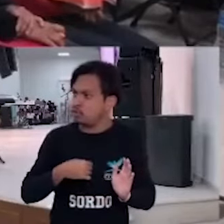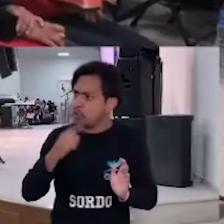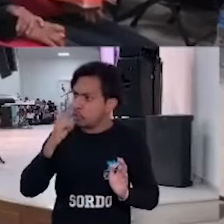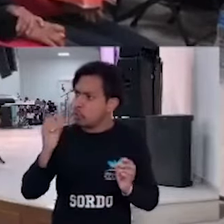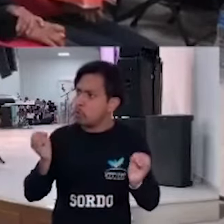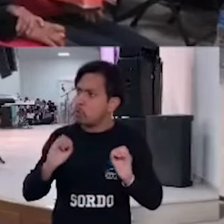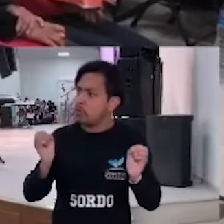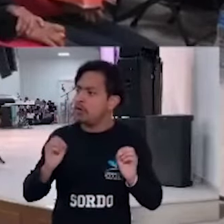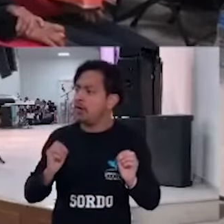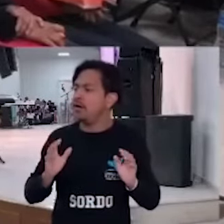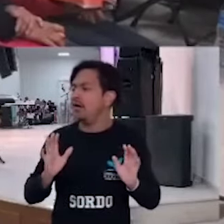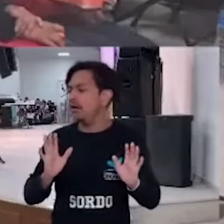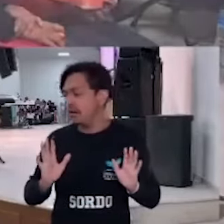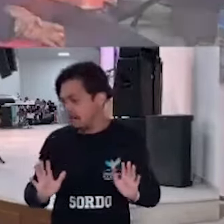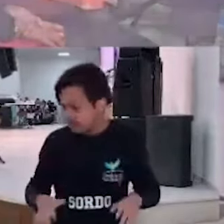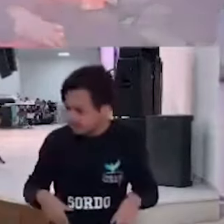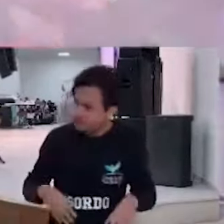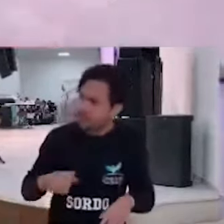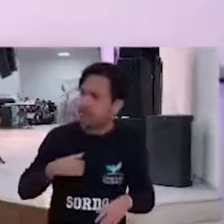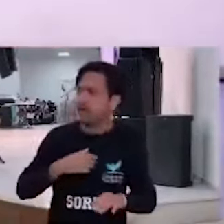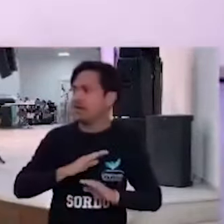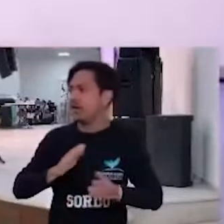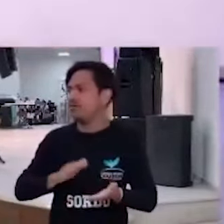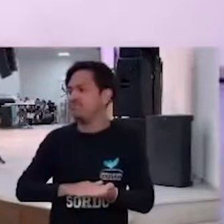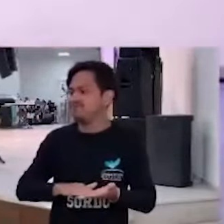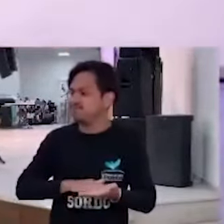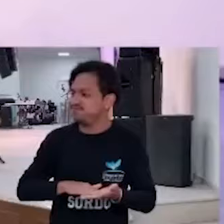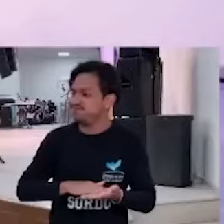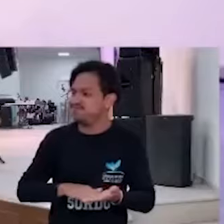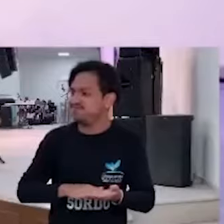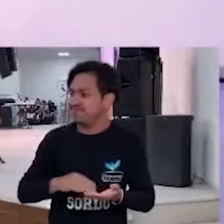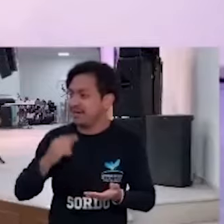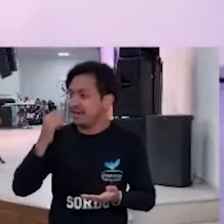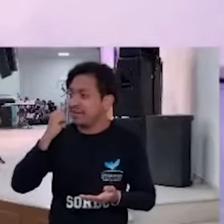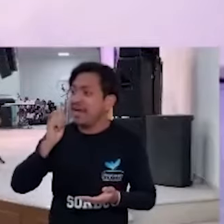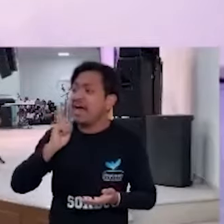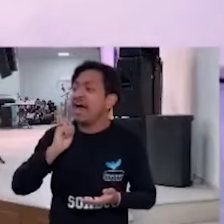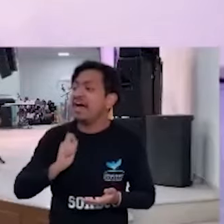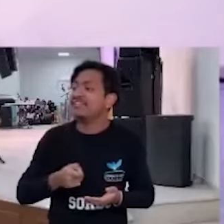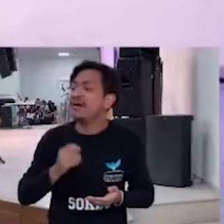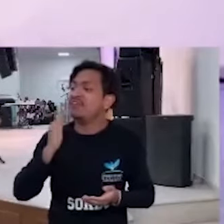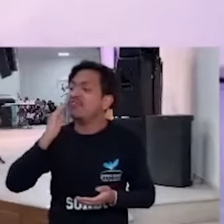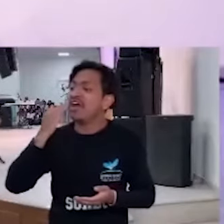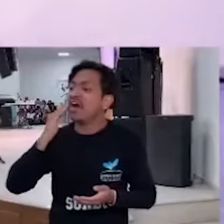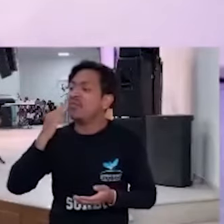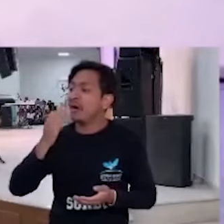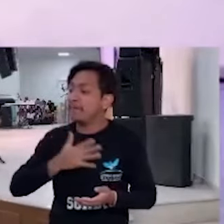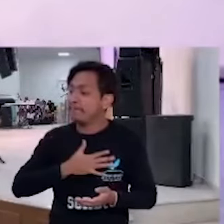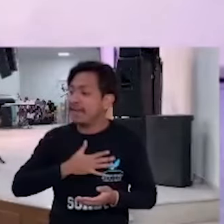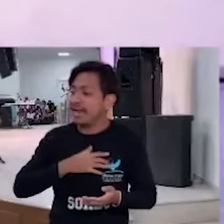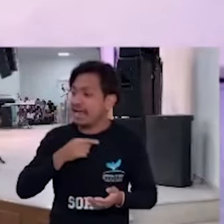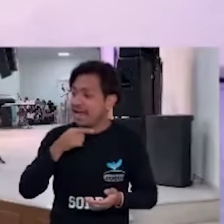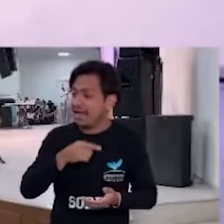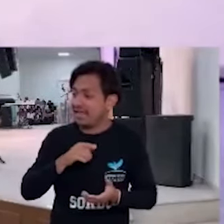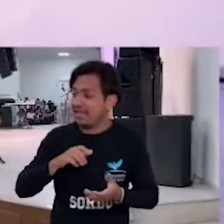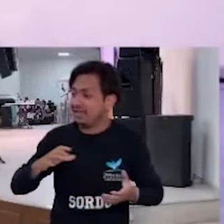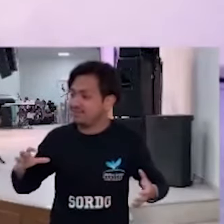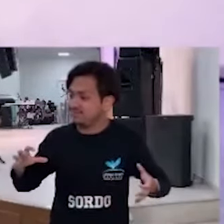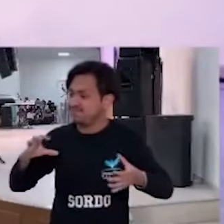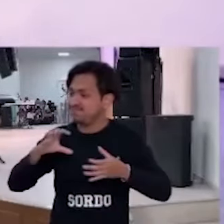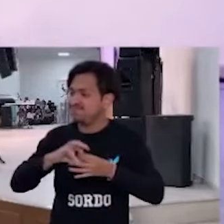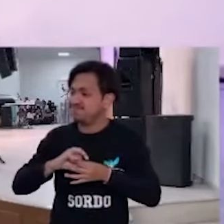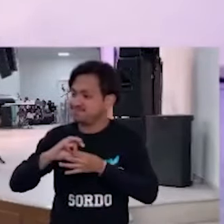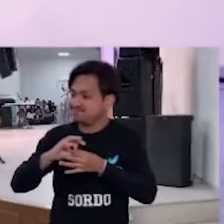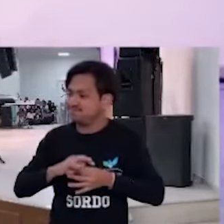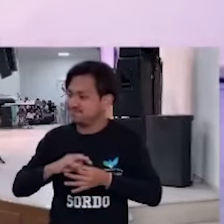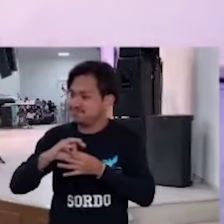Entonces, ahí a lo mejor el Señor a mí me guardó de Job dijo, he hecho pacto con mis ojos de no